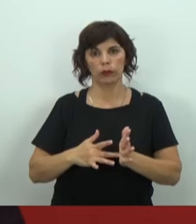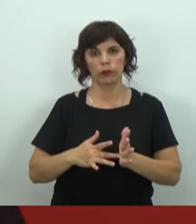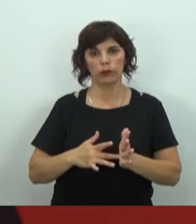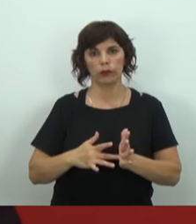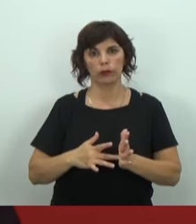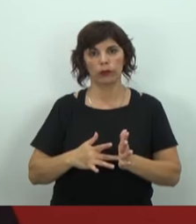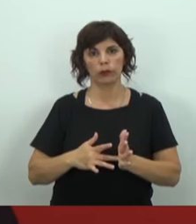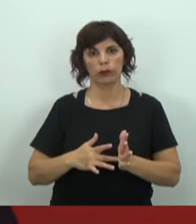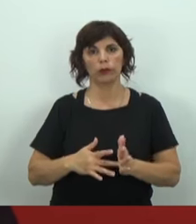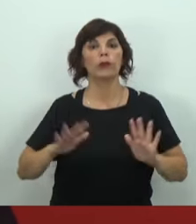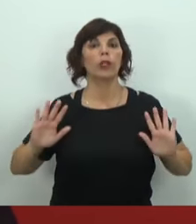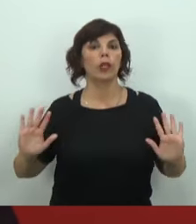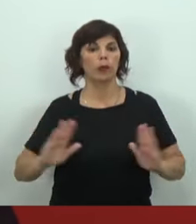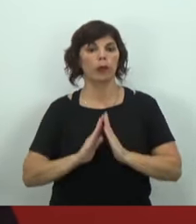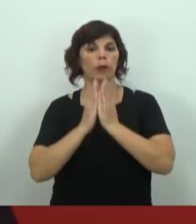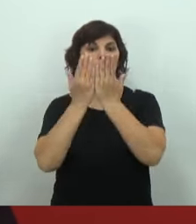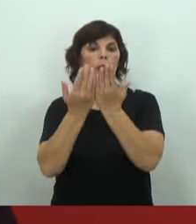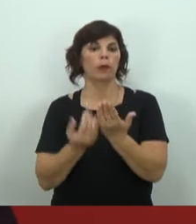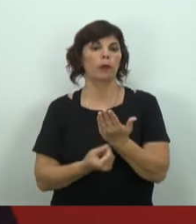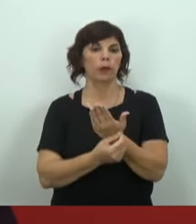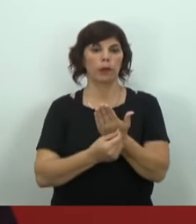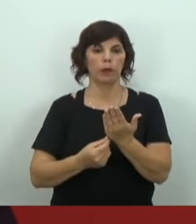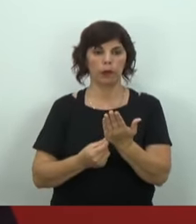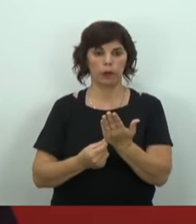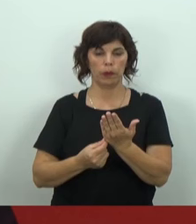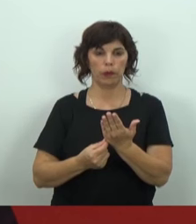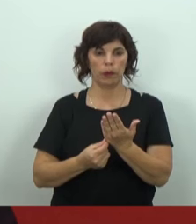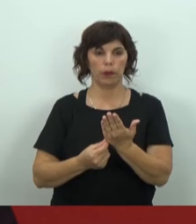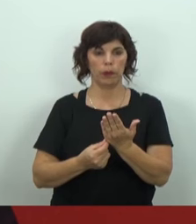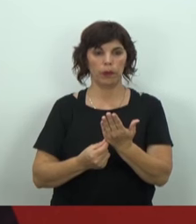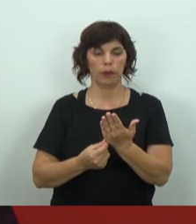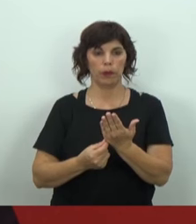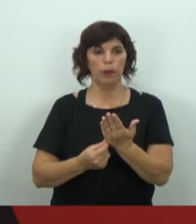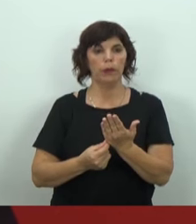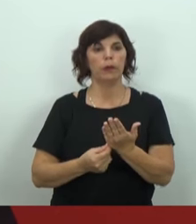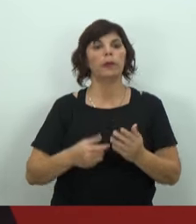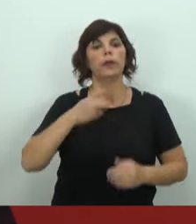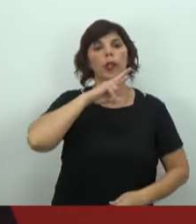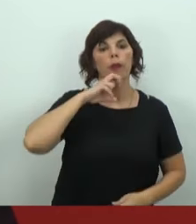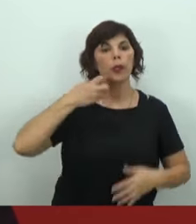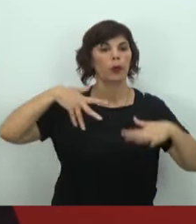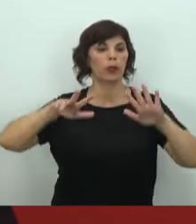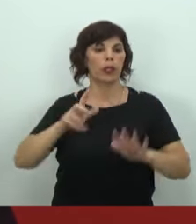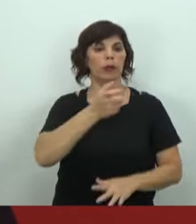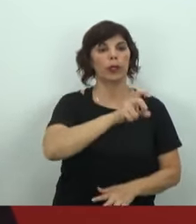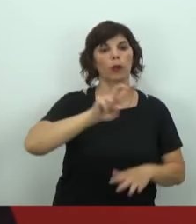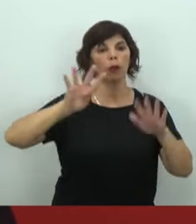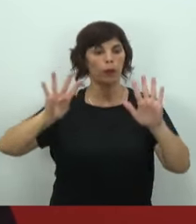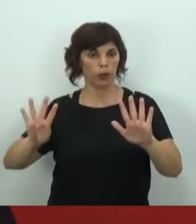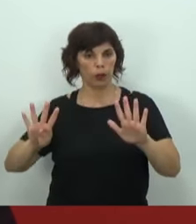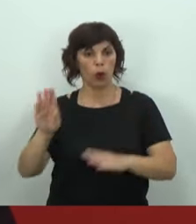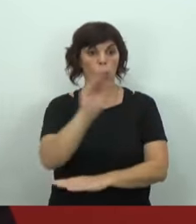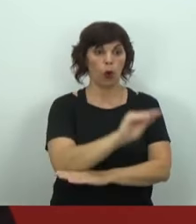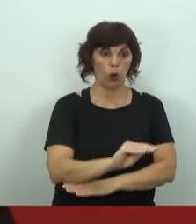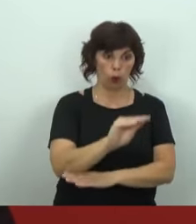Pero como dice la carta de Hebreos, capítulo 10, versículo 29, ten cuidado que no menosprecies